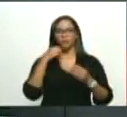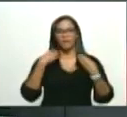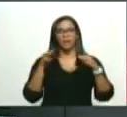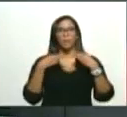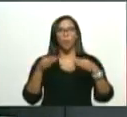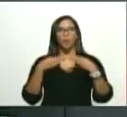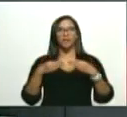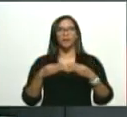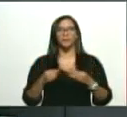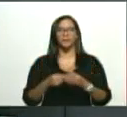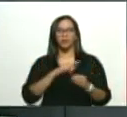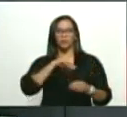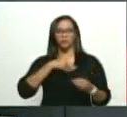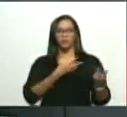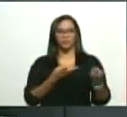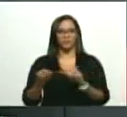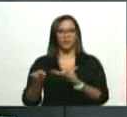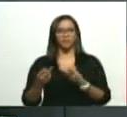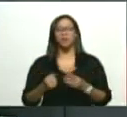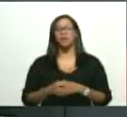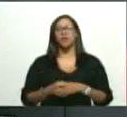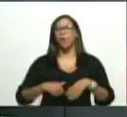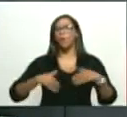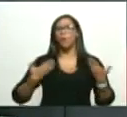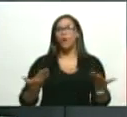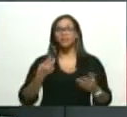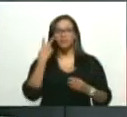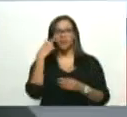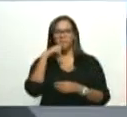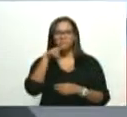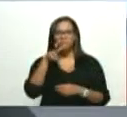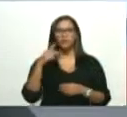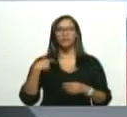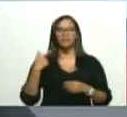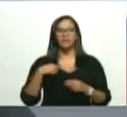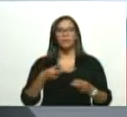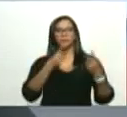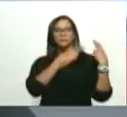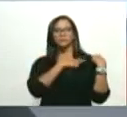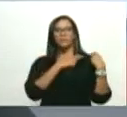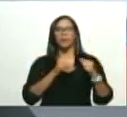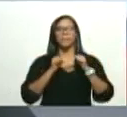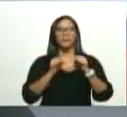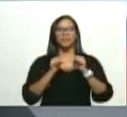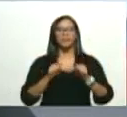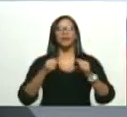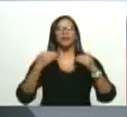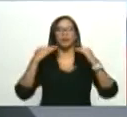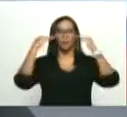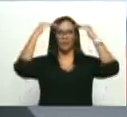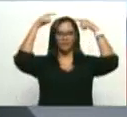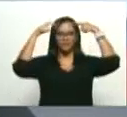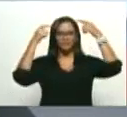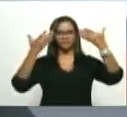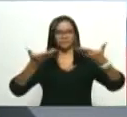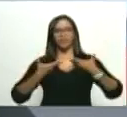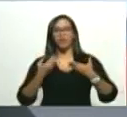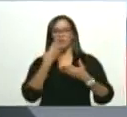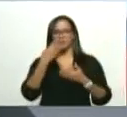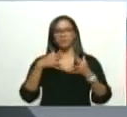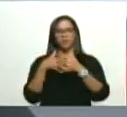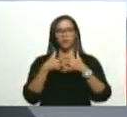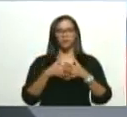para nuestros ilustres invitados. ¿Cuál sería la visión que tendríamos que adoptar para mantener el legado de Chávez frente al imperialismo?